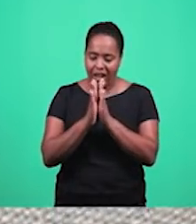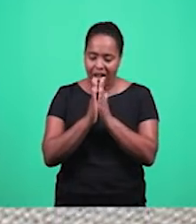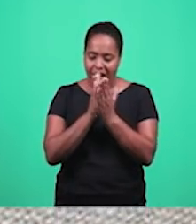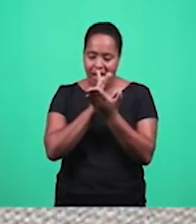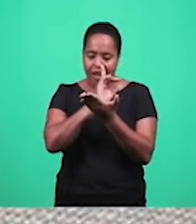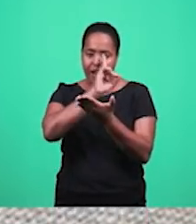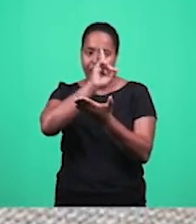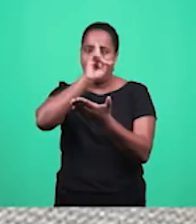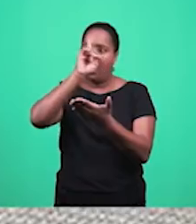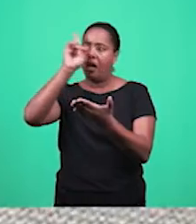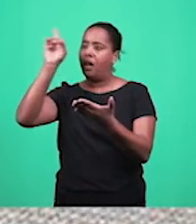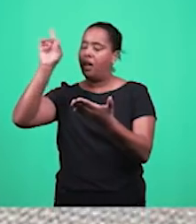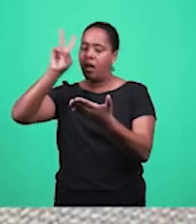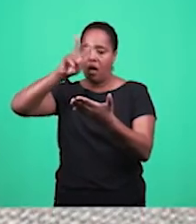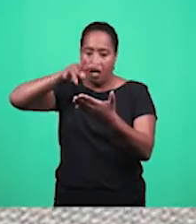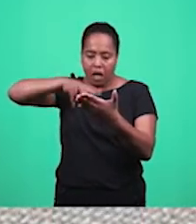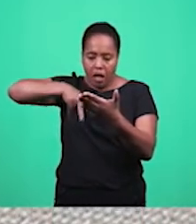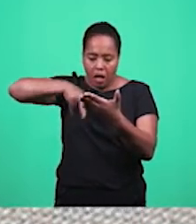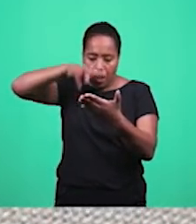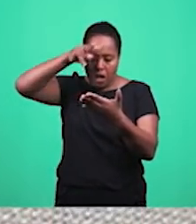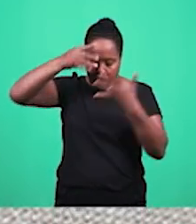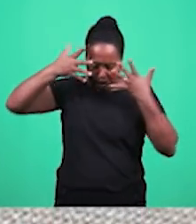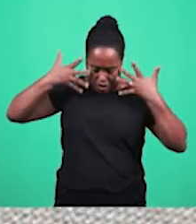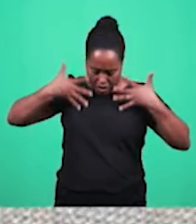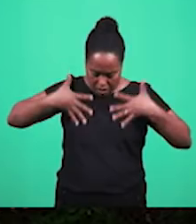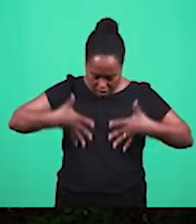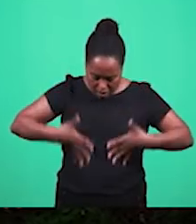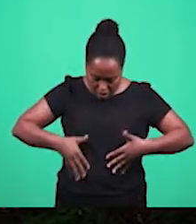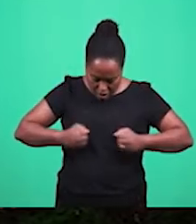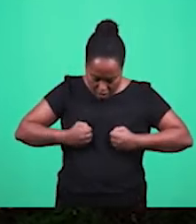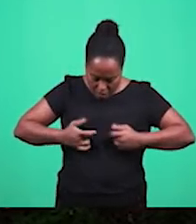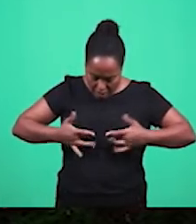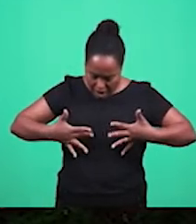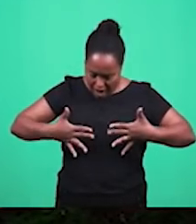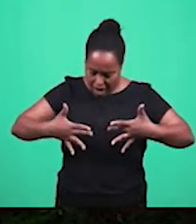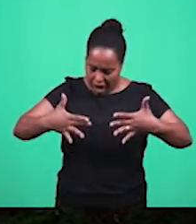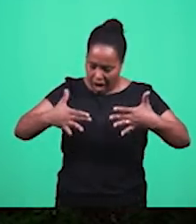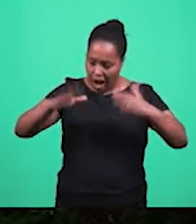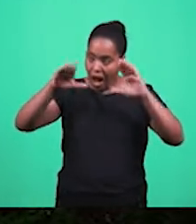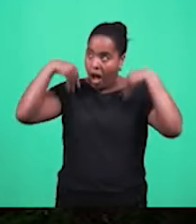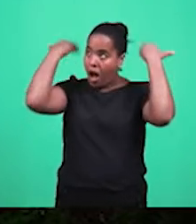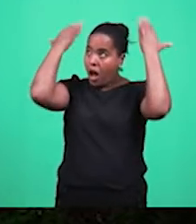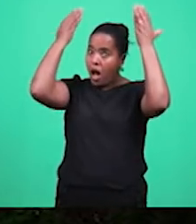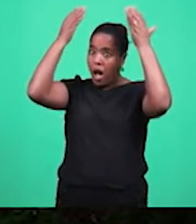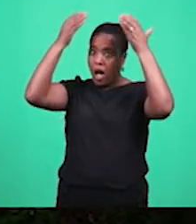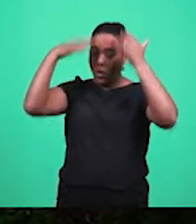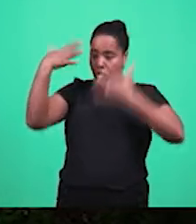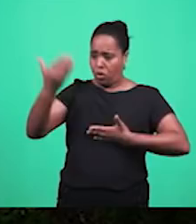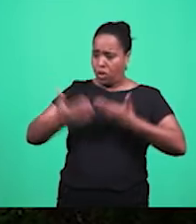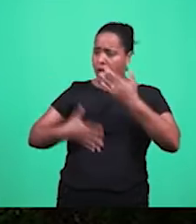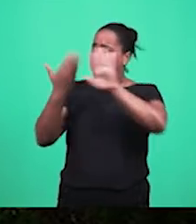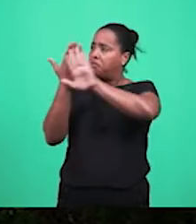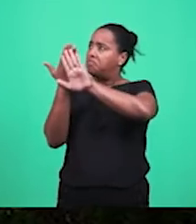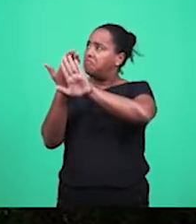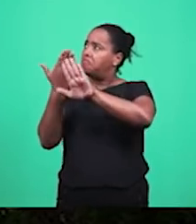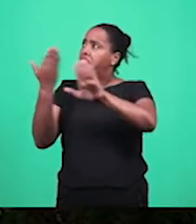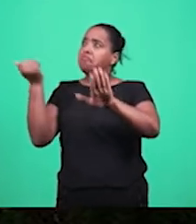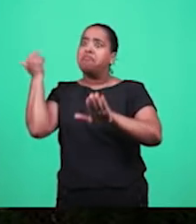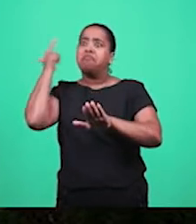de las estrellas las olas son considerados